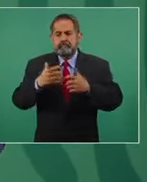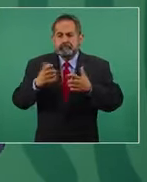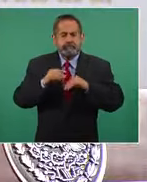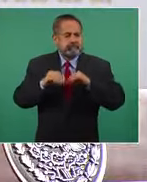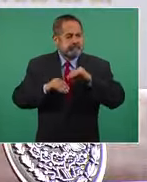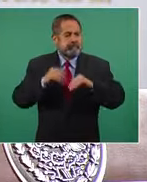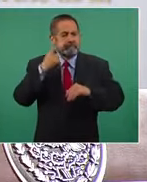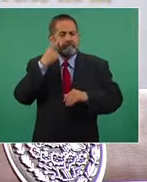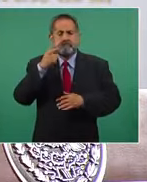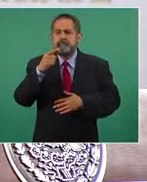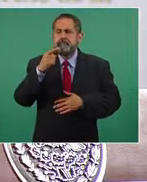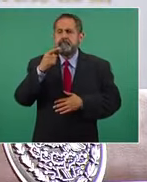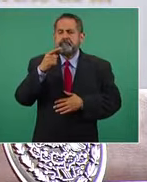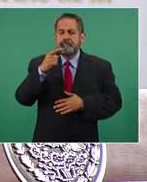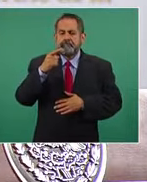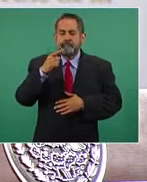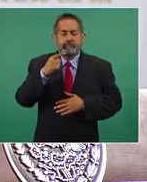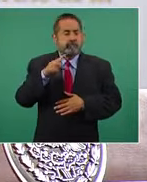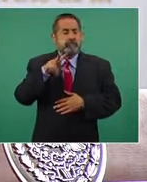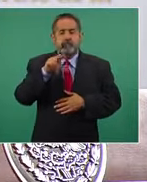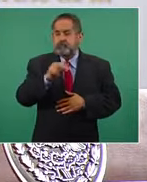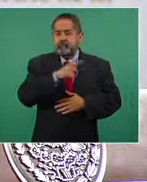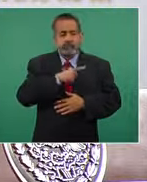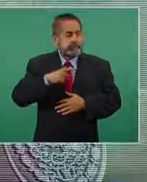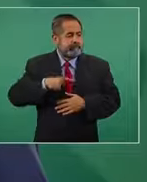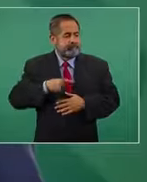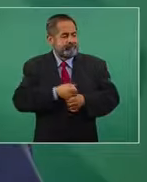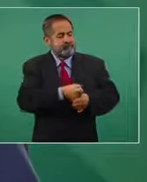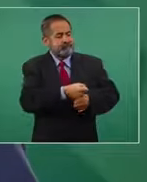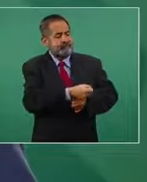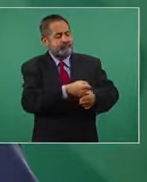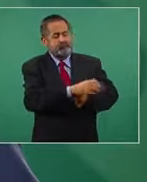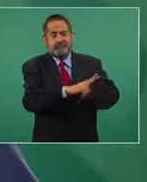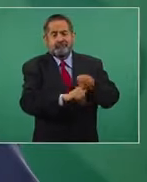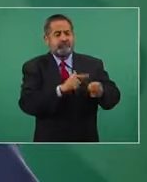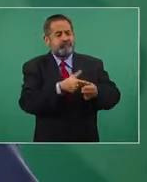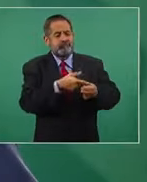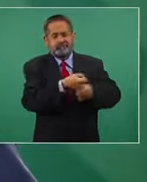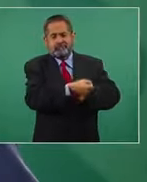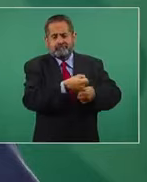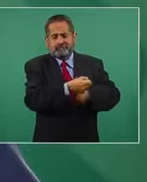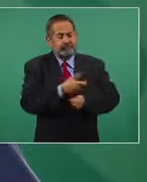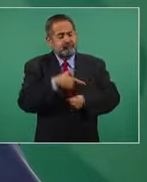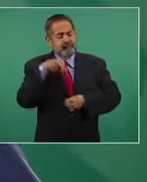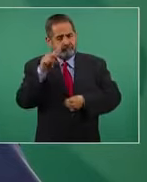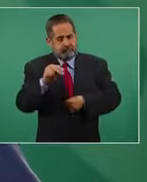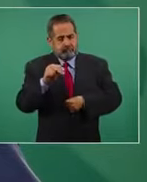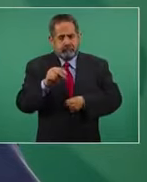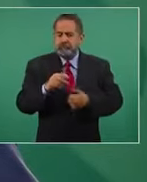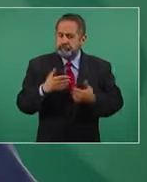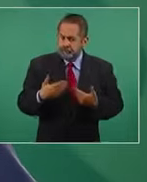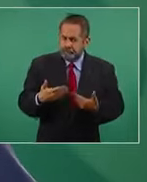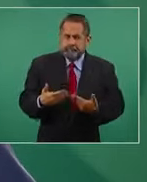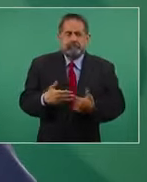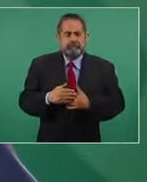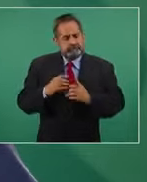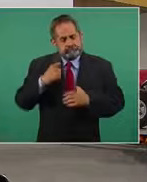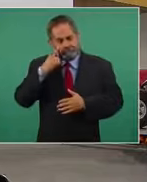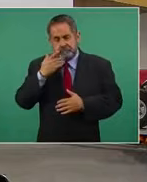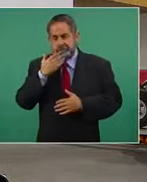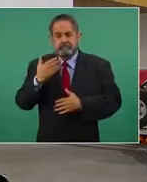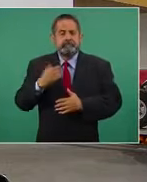para no fomentar la violencia lo aprobamos, lo vemos con buenos